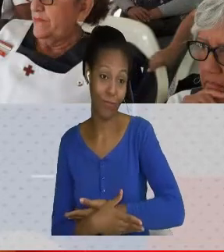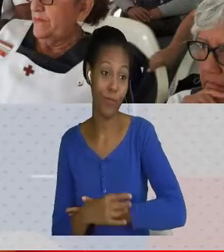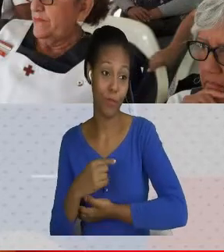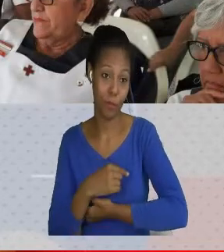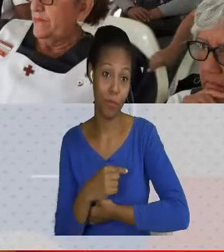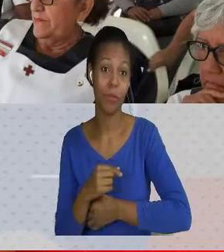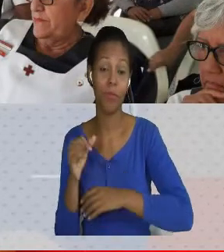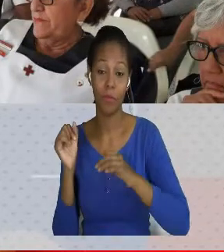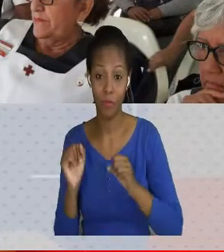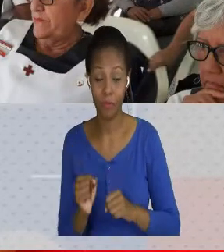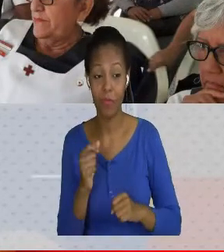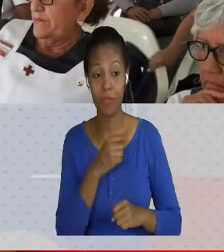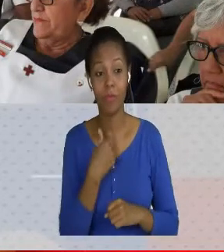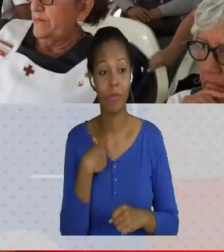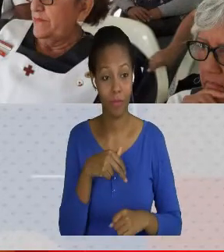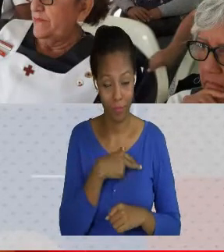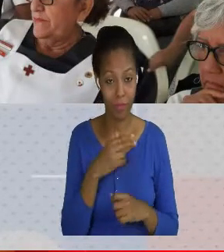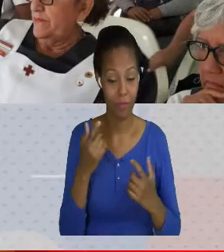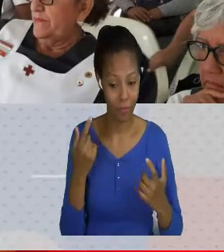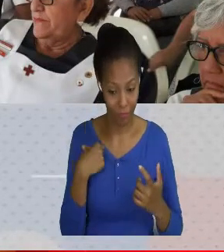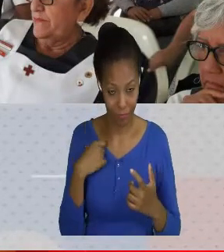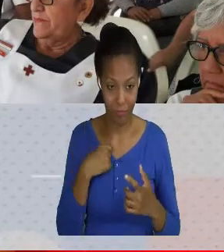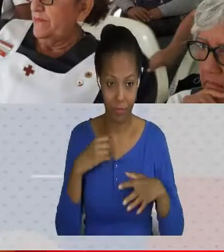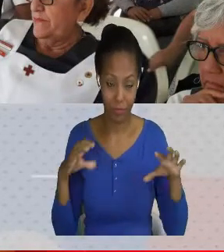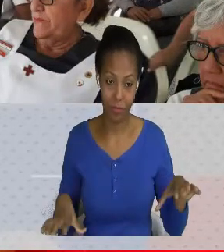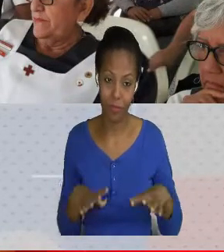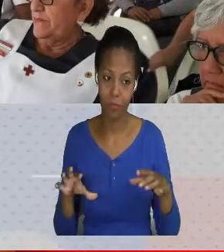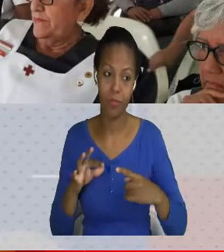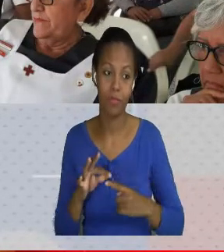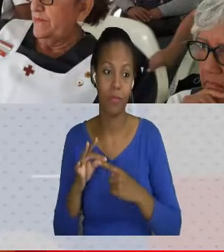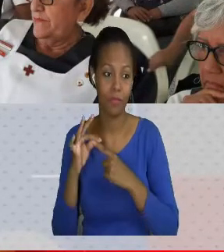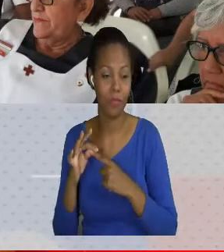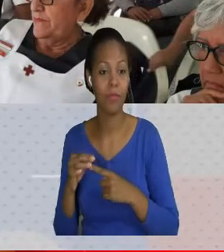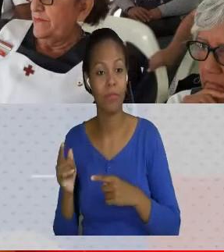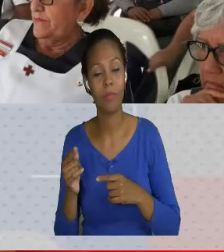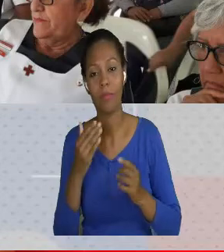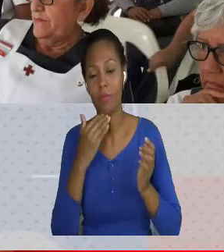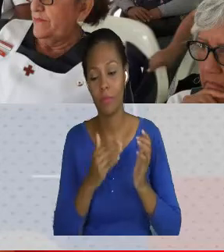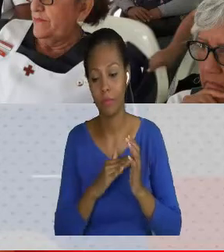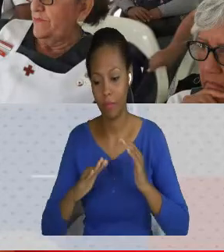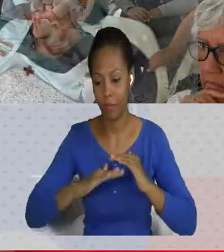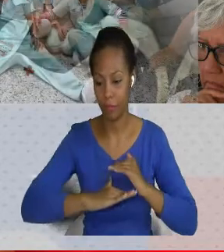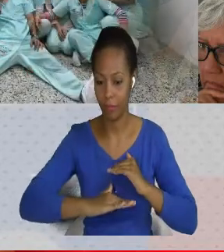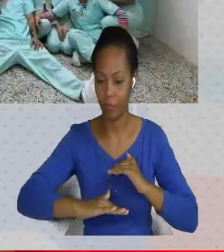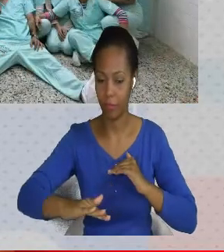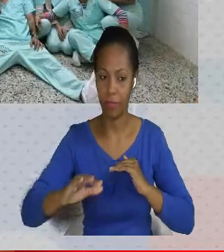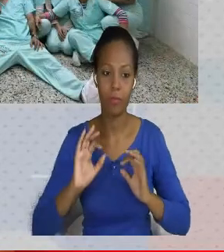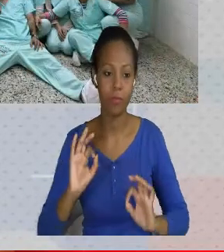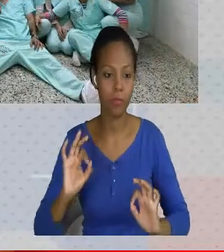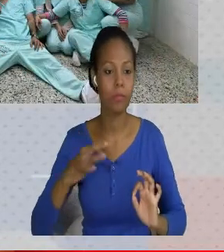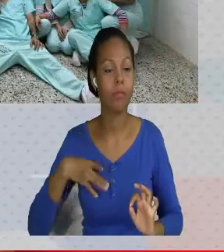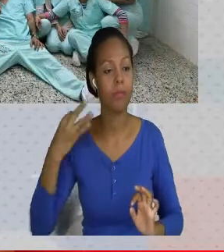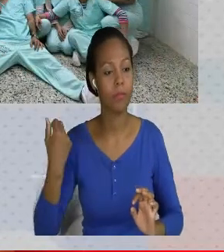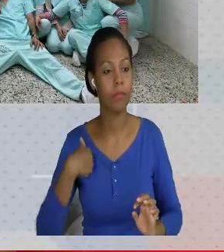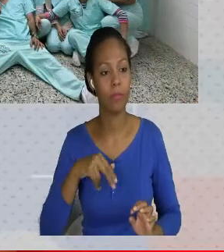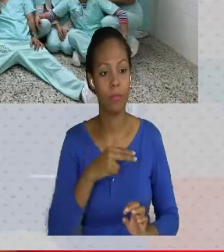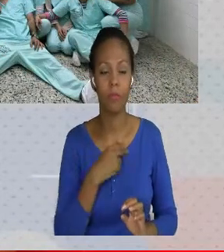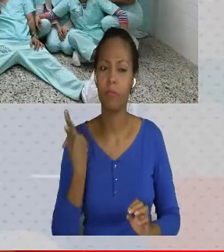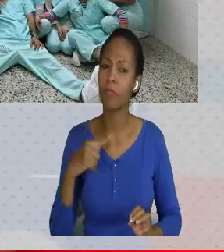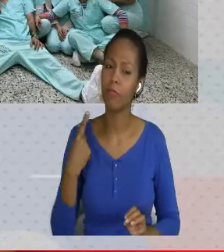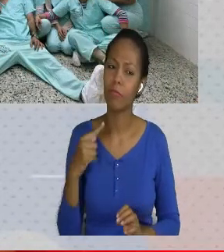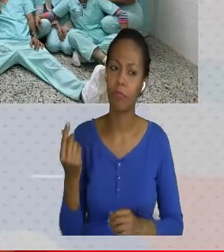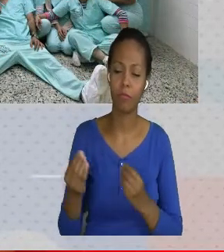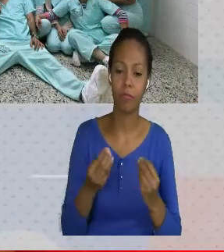comentaba, tenemos otros programas. Uno de ellos es Piso Digno. ¿Qué es Piso Digno? Nosotros les brindamos las